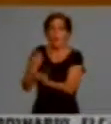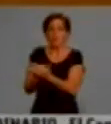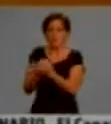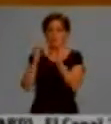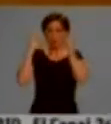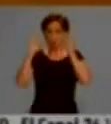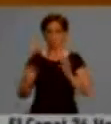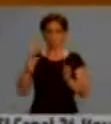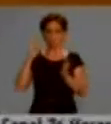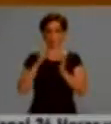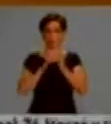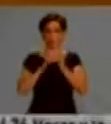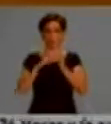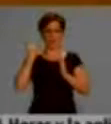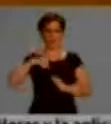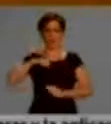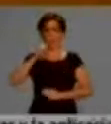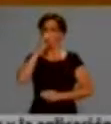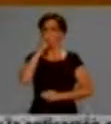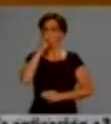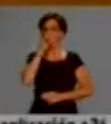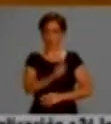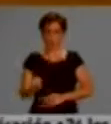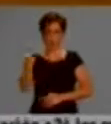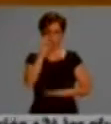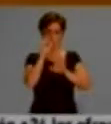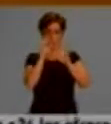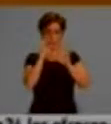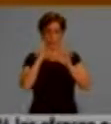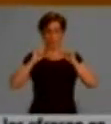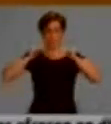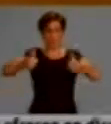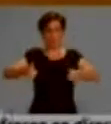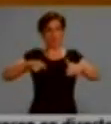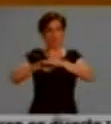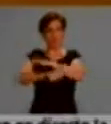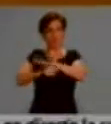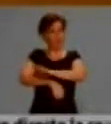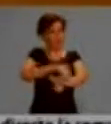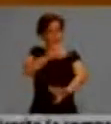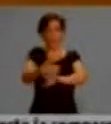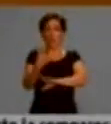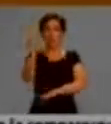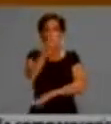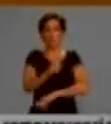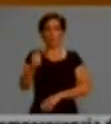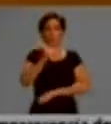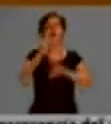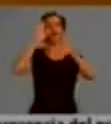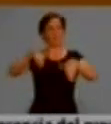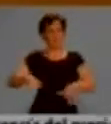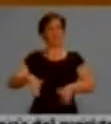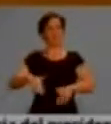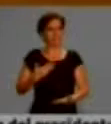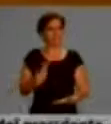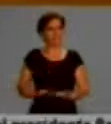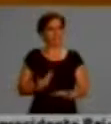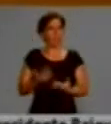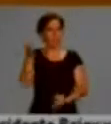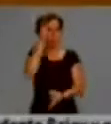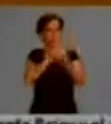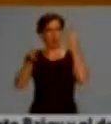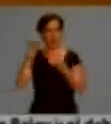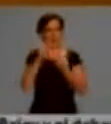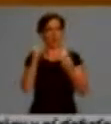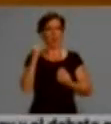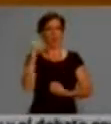los 4 años de iniciadas las investigaciones, llegaron datos que confirmaban la existencia de cuentas